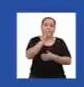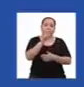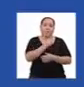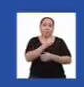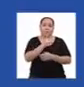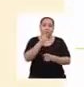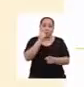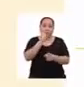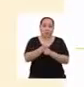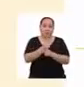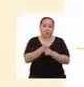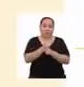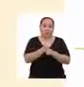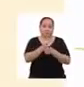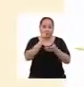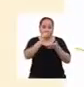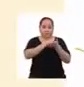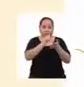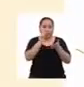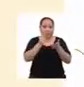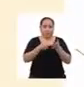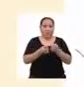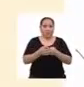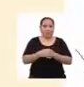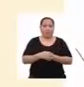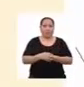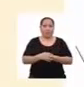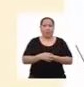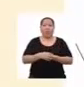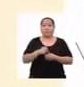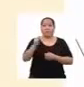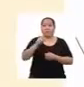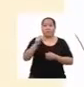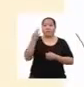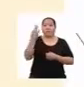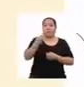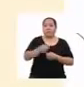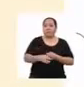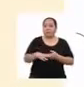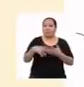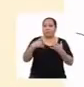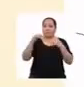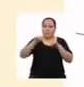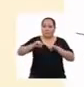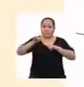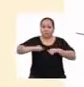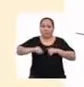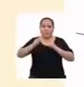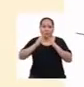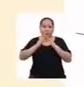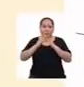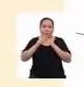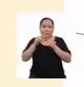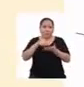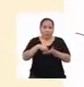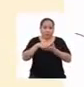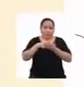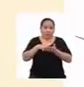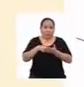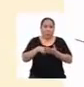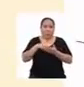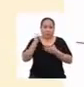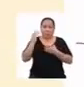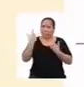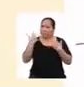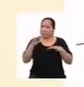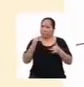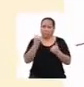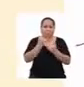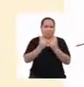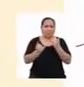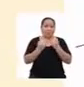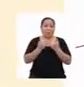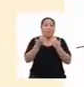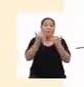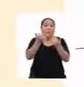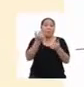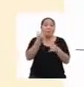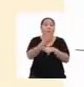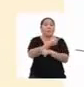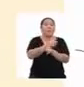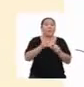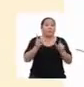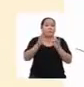puntuación. Es cierto que la cuarentena obligatoria ha terminado. Ahora tenemos más libertad para poder salir de nuestras